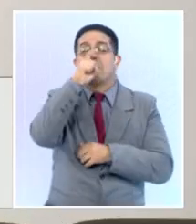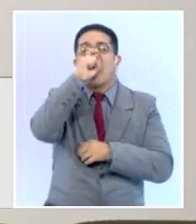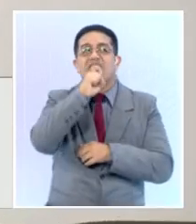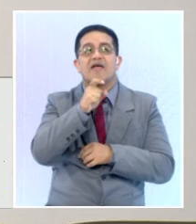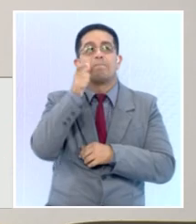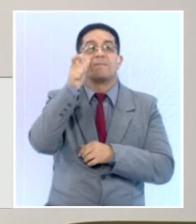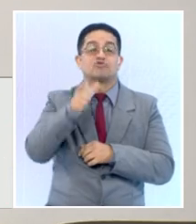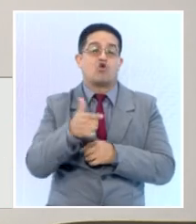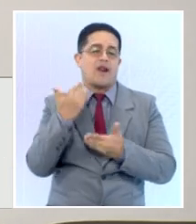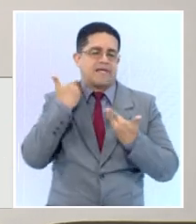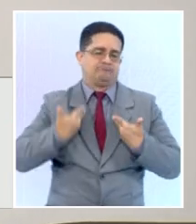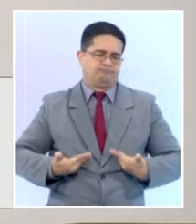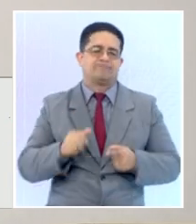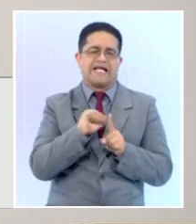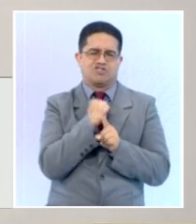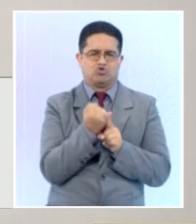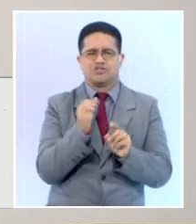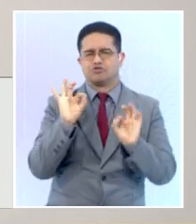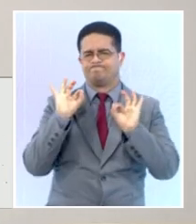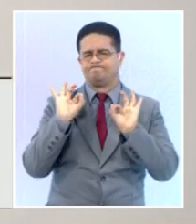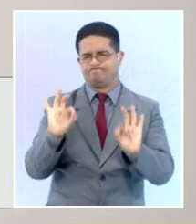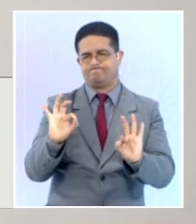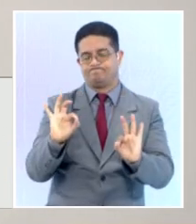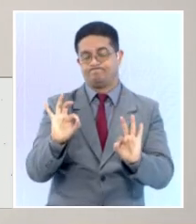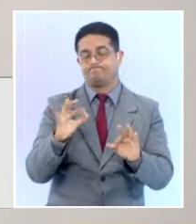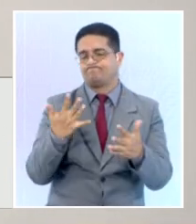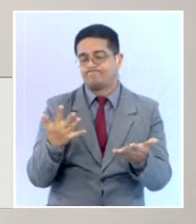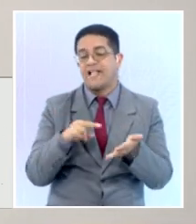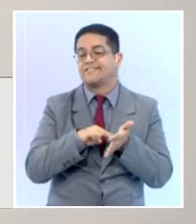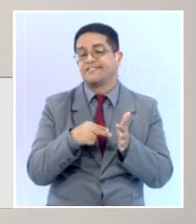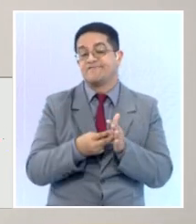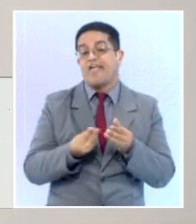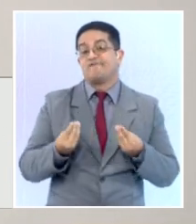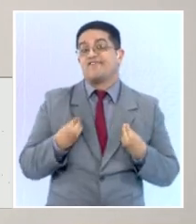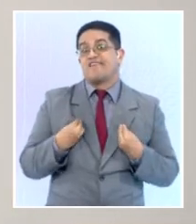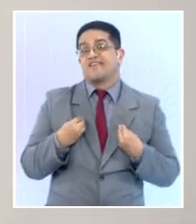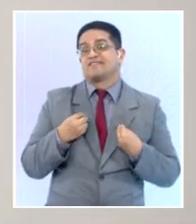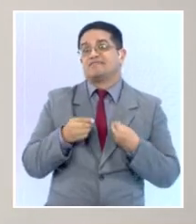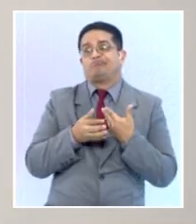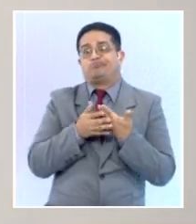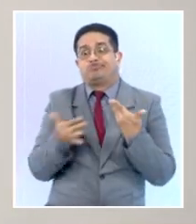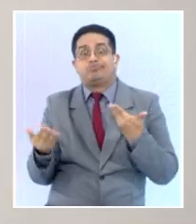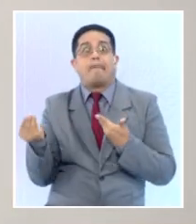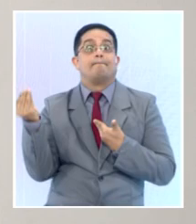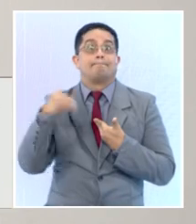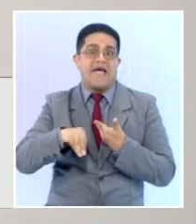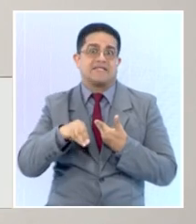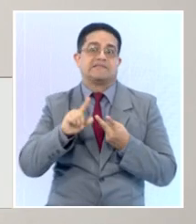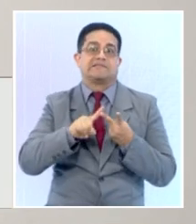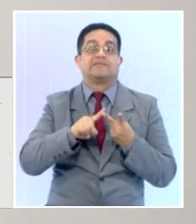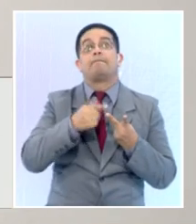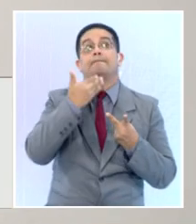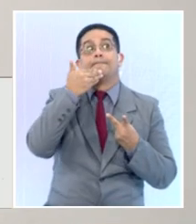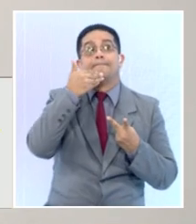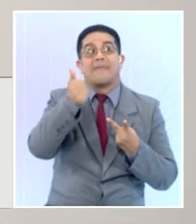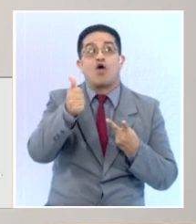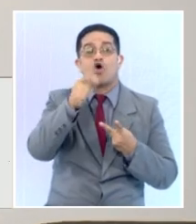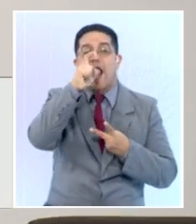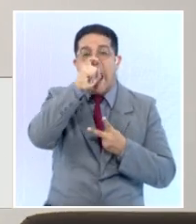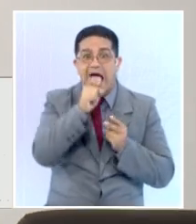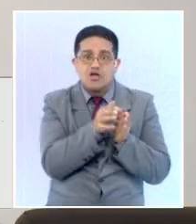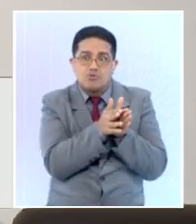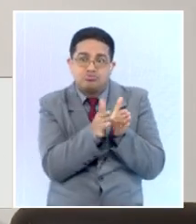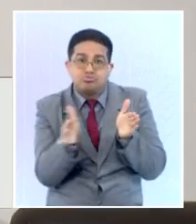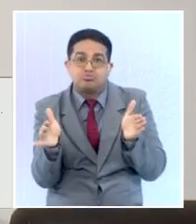en condiciones óptimas es decir No solo vivir más sino vivir mejor esos años que